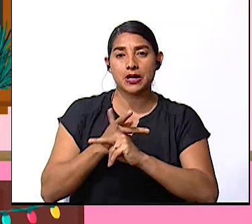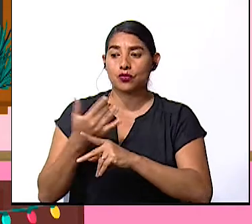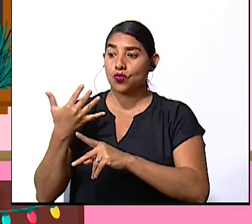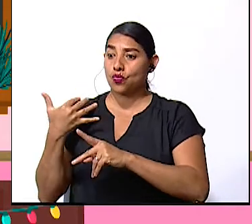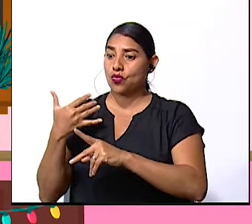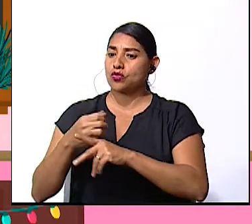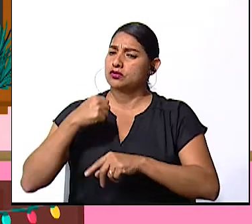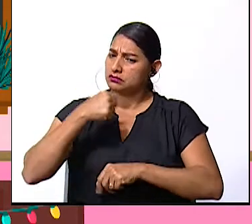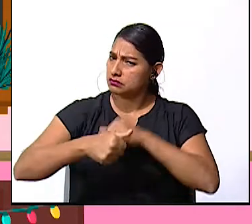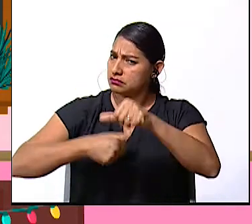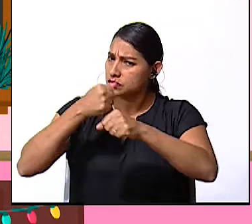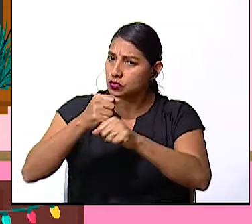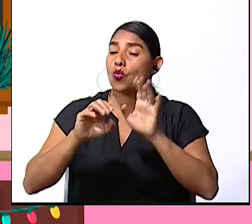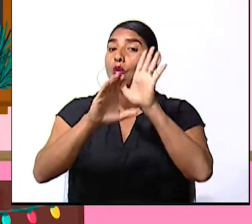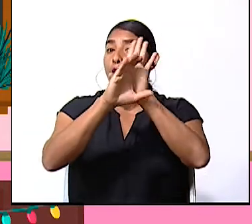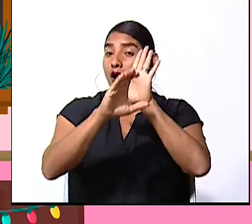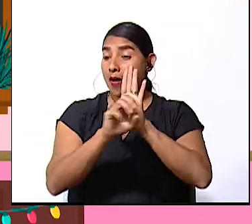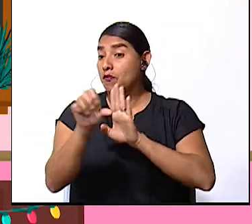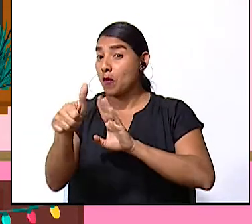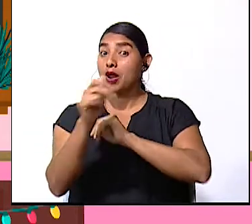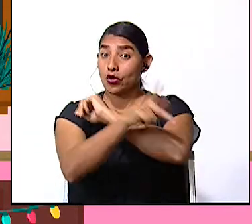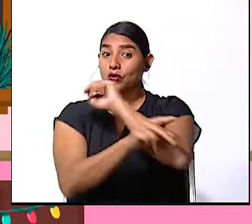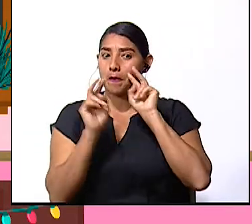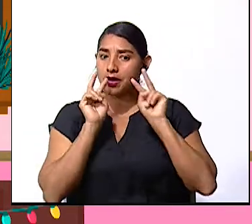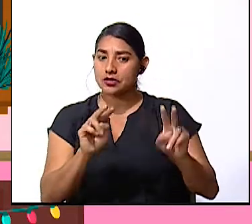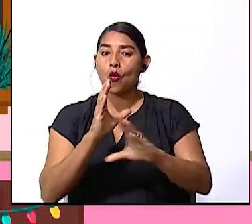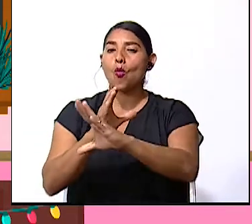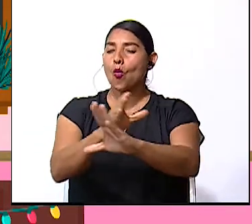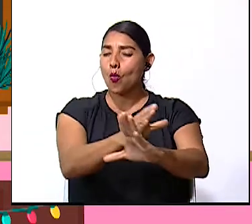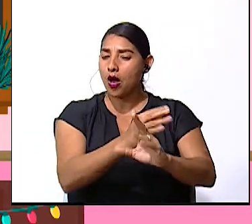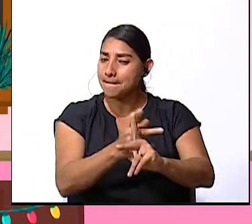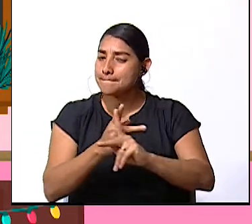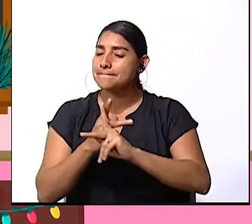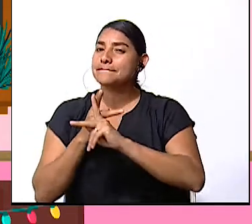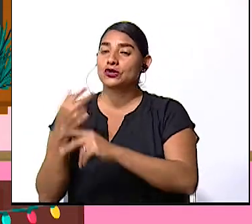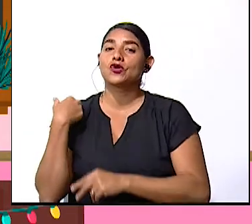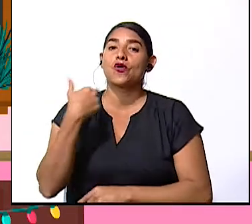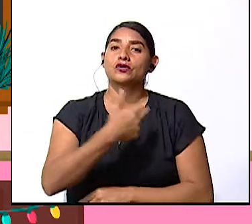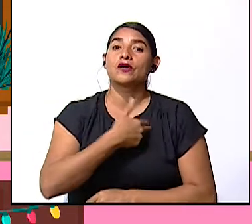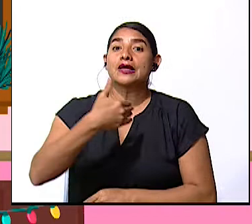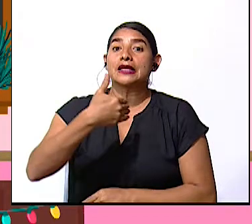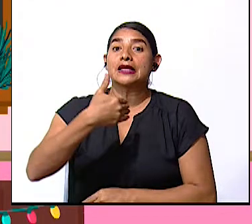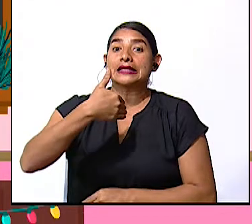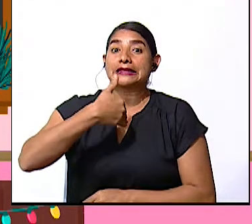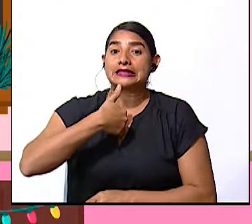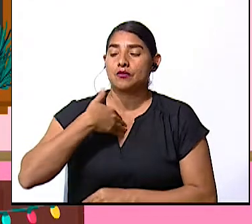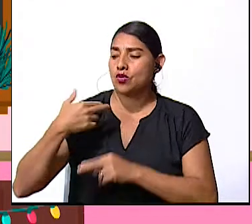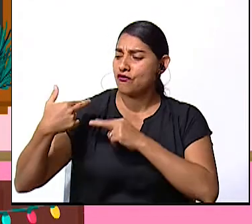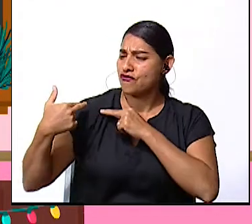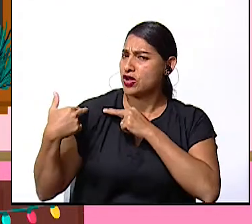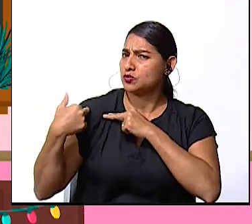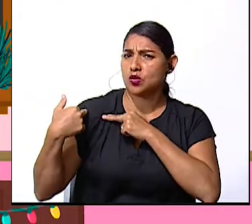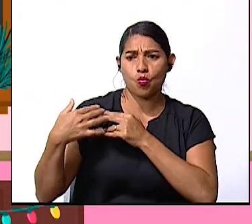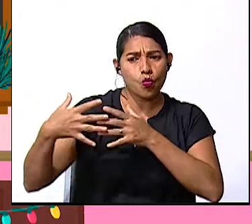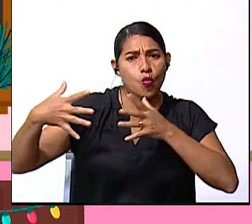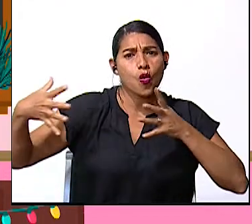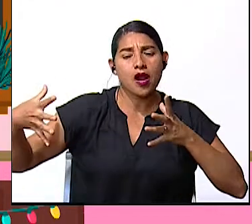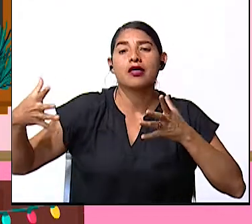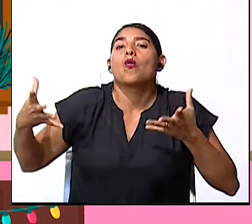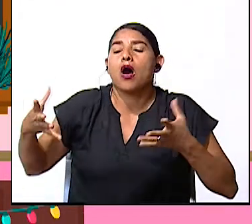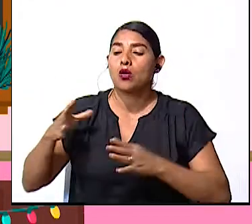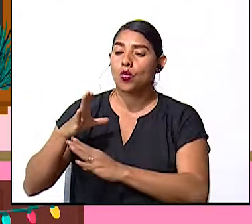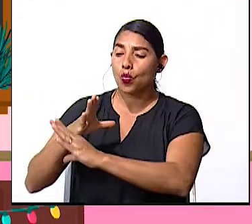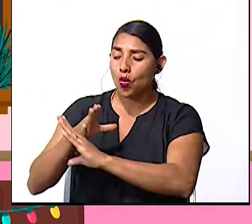somos pioneros y somos ejemplo en este tipo de conservación. Por eso nosotros tenemos una responsabilidad y es cuidar